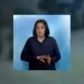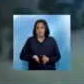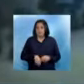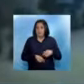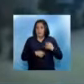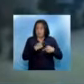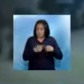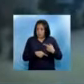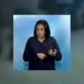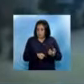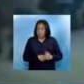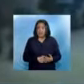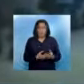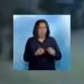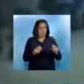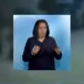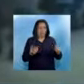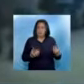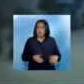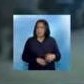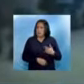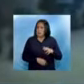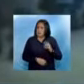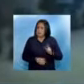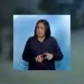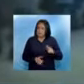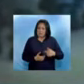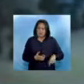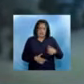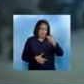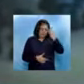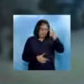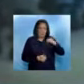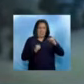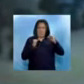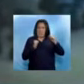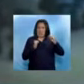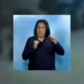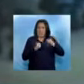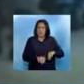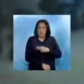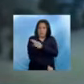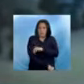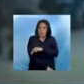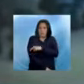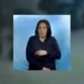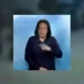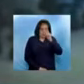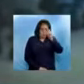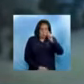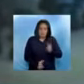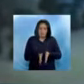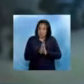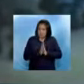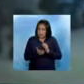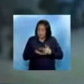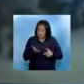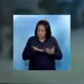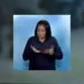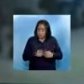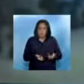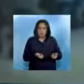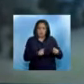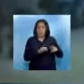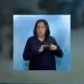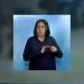Les contamos además que decenas de pacientes protestaron airadamente en un hospital en Tumbes exigiendo ser atendidos. El servicio se había